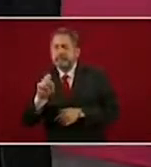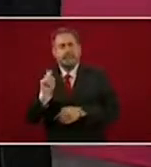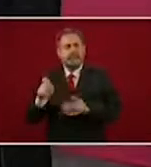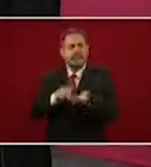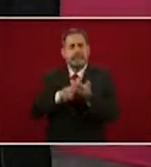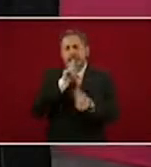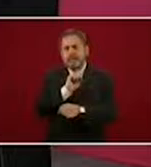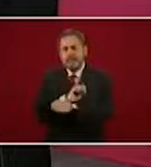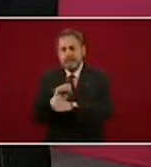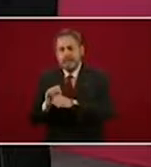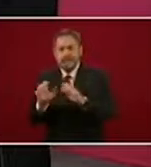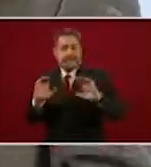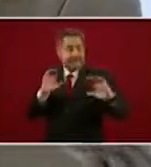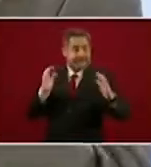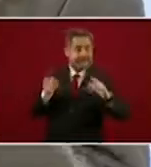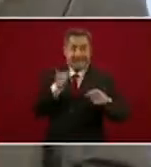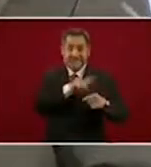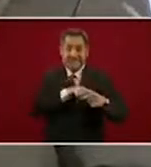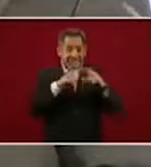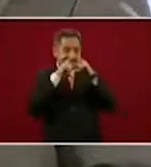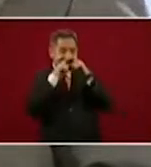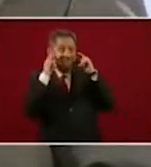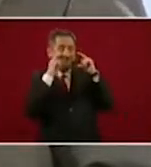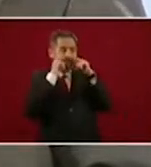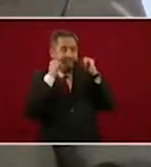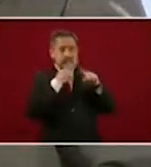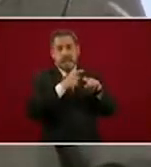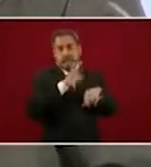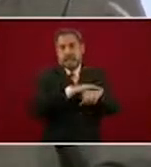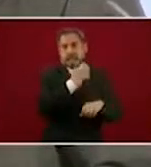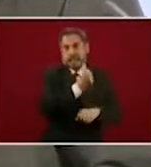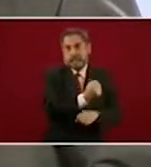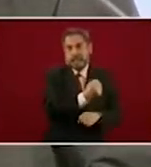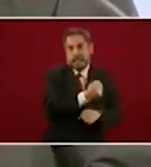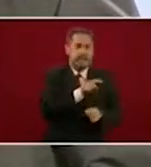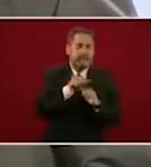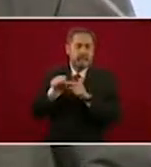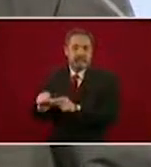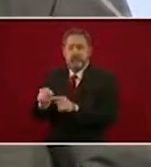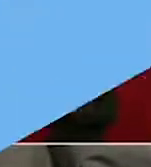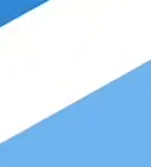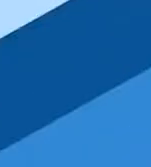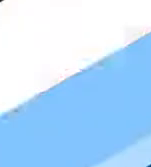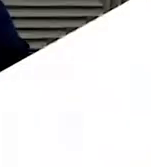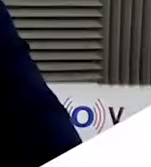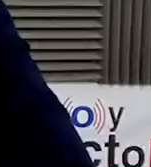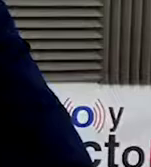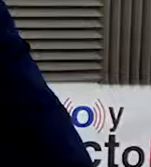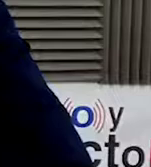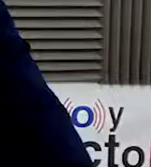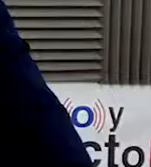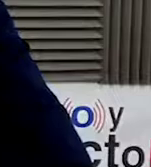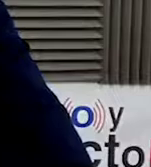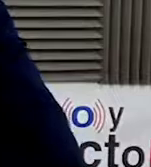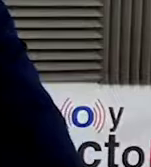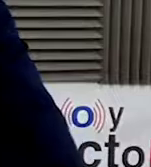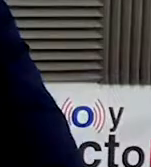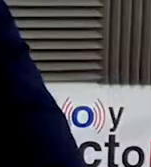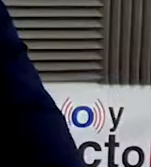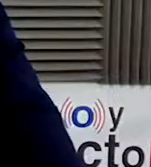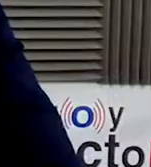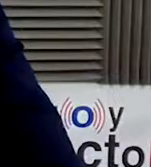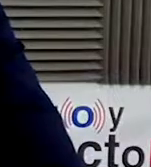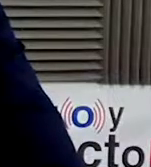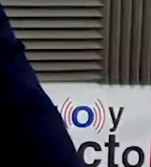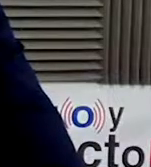con la influenza estacional y con los coronavirus que previamente han sido materia de interés mundial esa es la postura